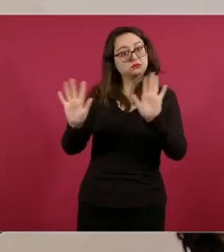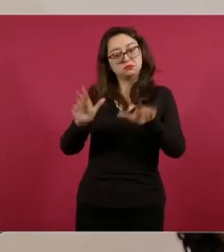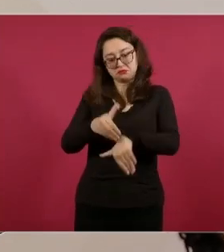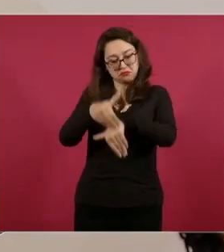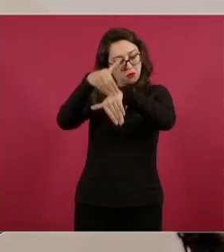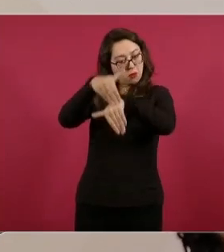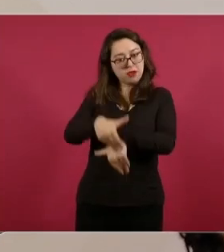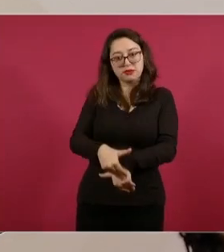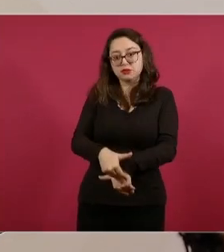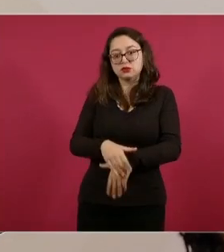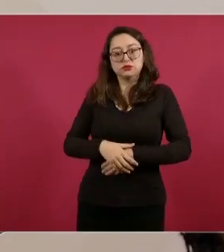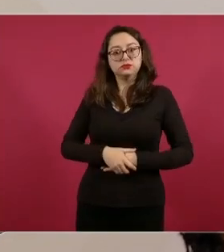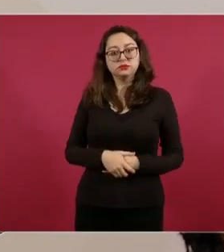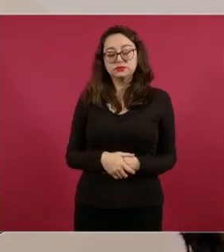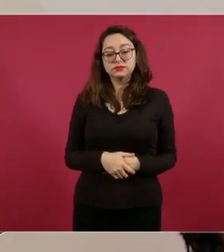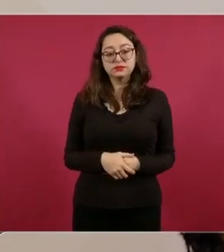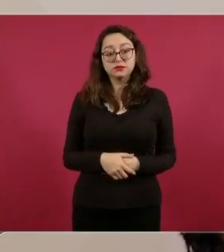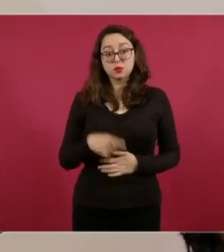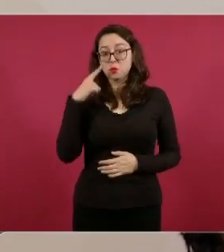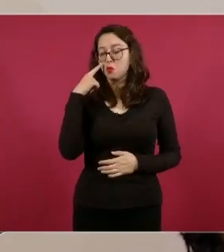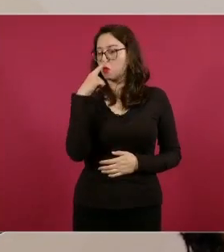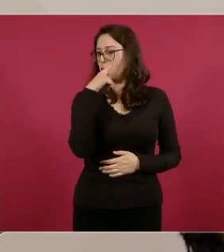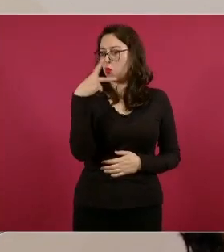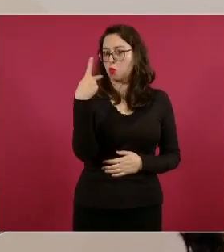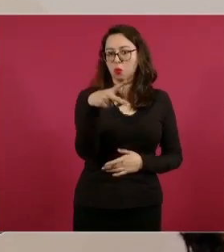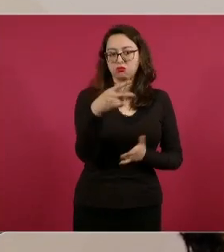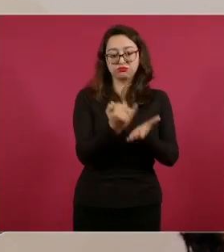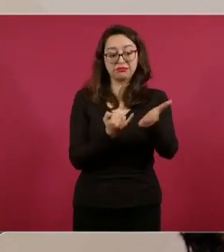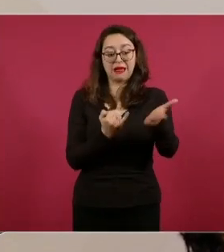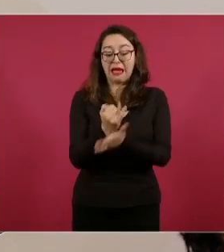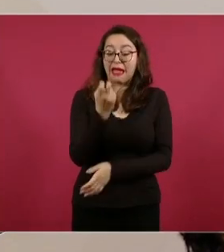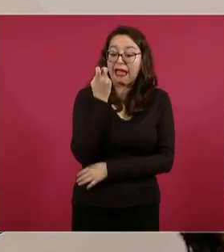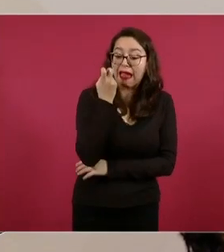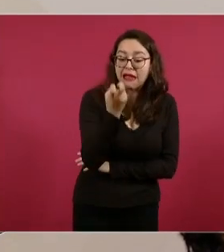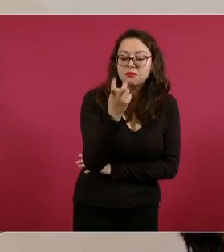obedecer, porque esa es la democracia.